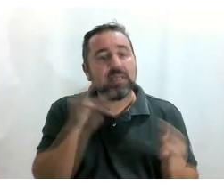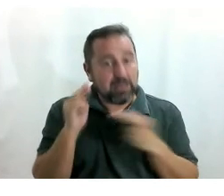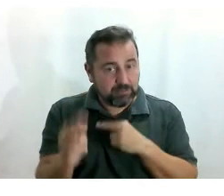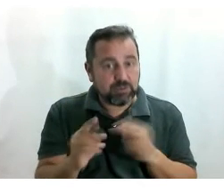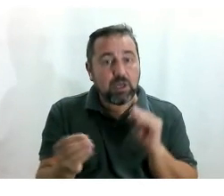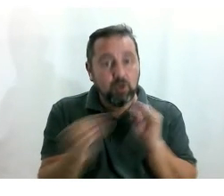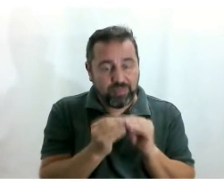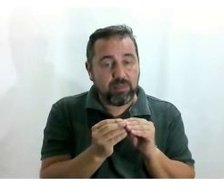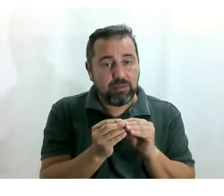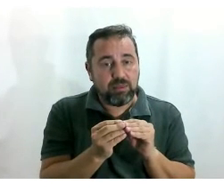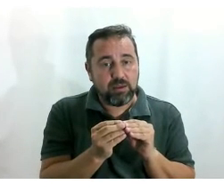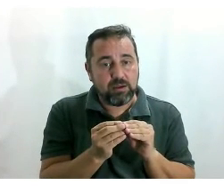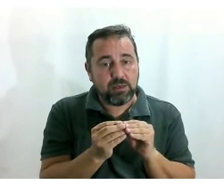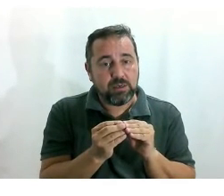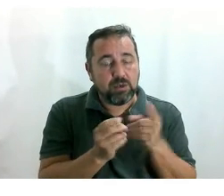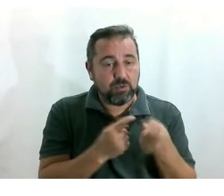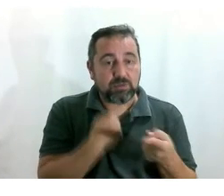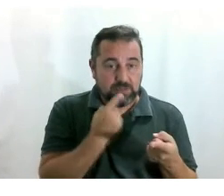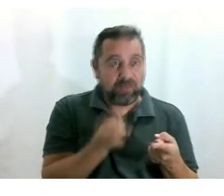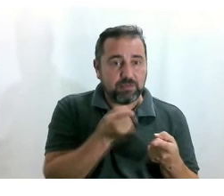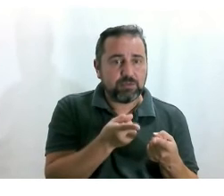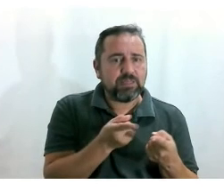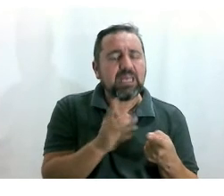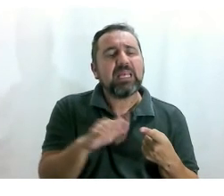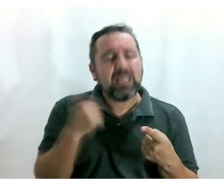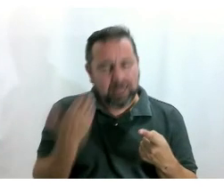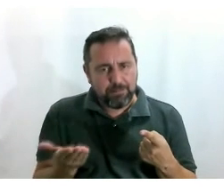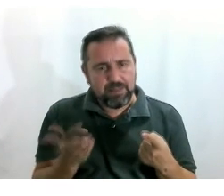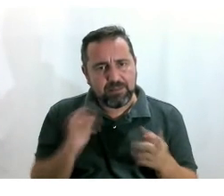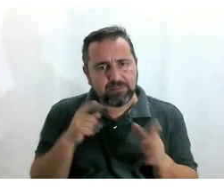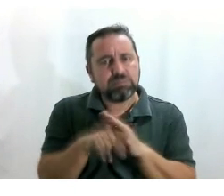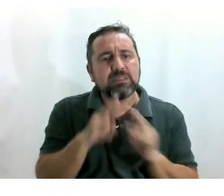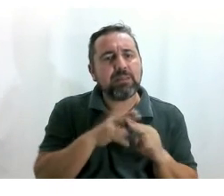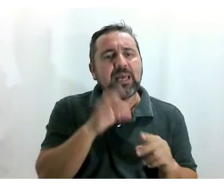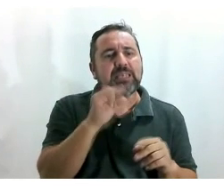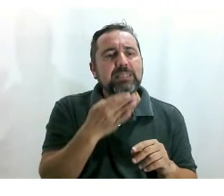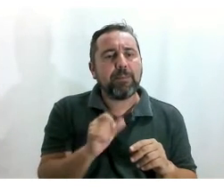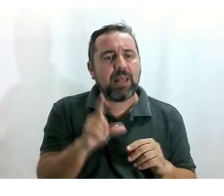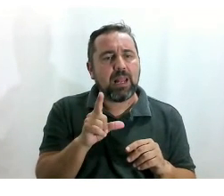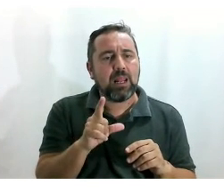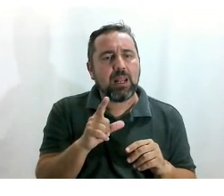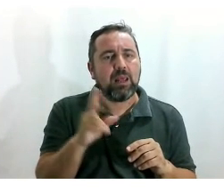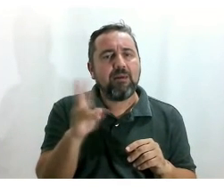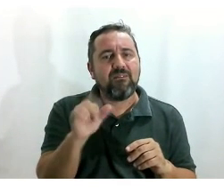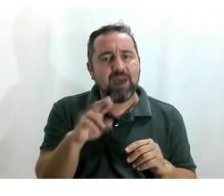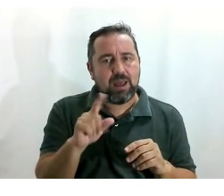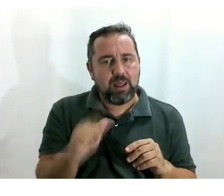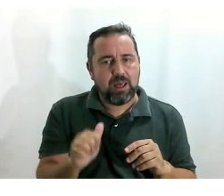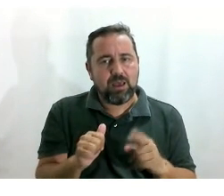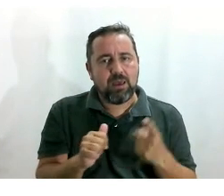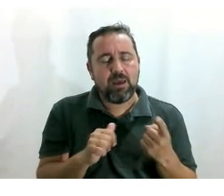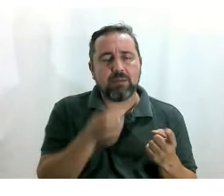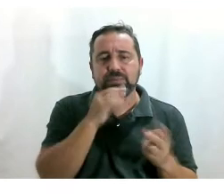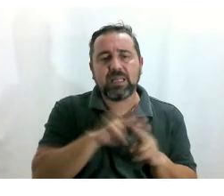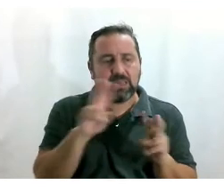coincide con lo que estás diciendo, y también ha abundado Isabel Varela en la